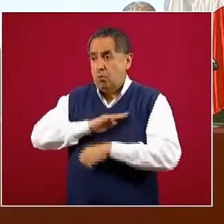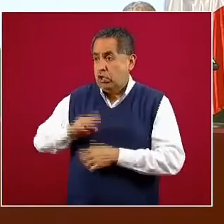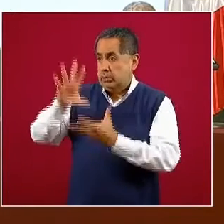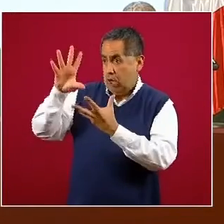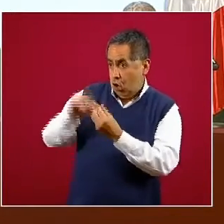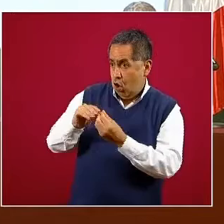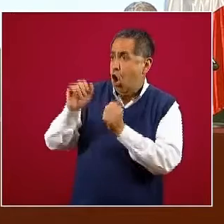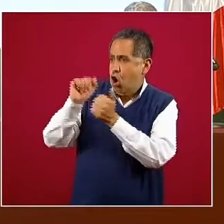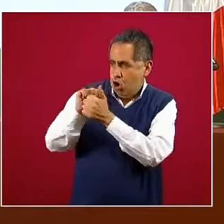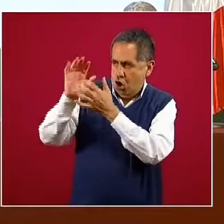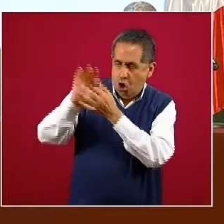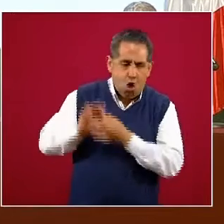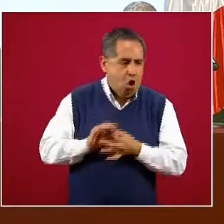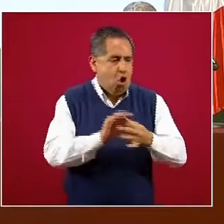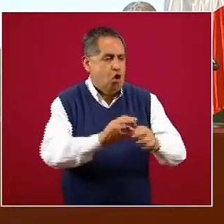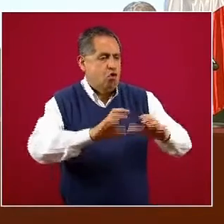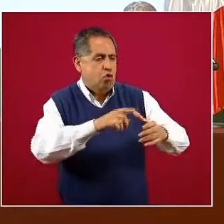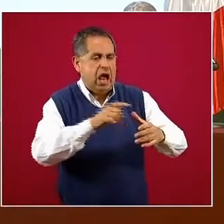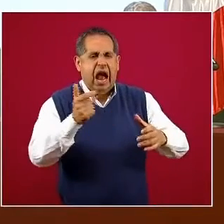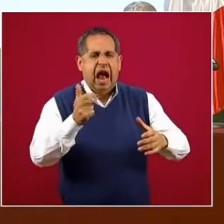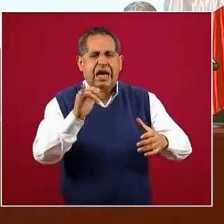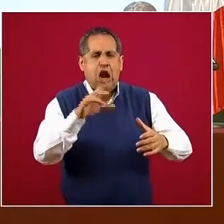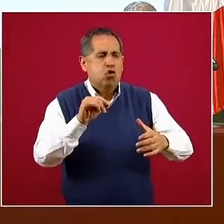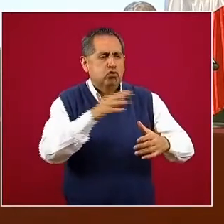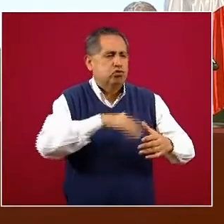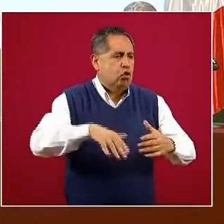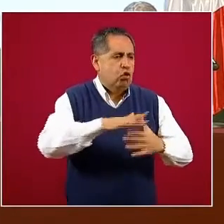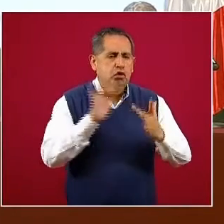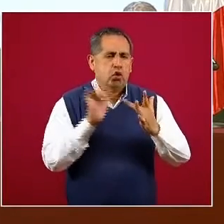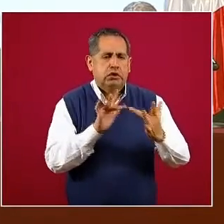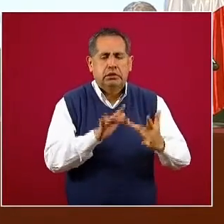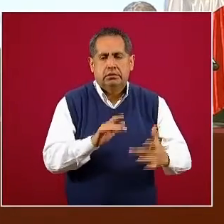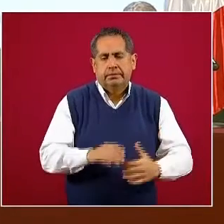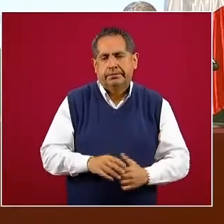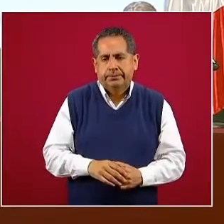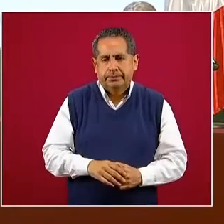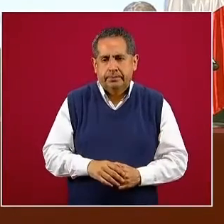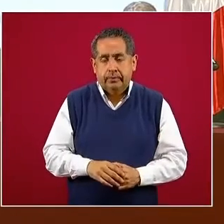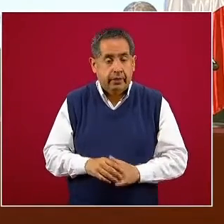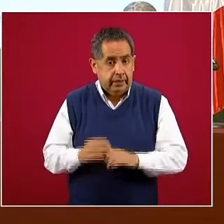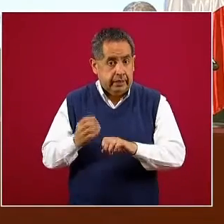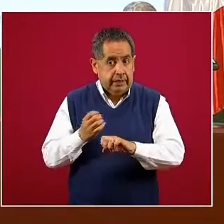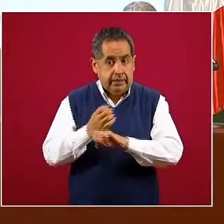procurador agrario Luis Hernández Palacios y nos da la perspectiva de la Procuraduría.